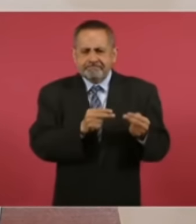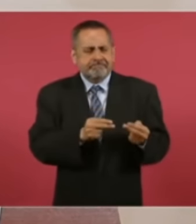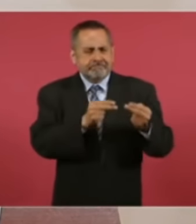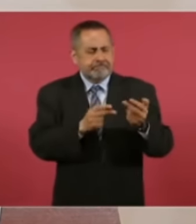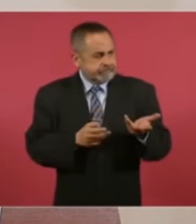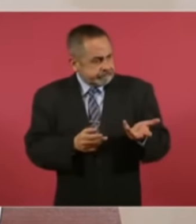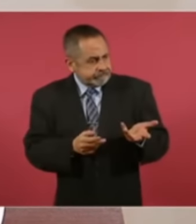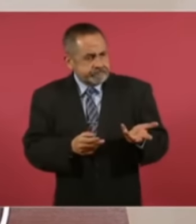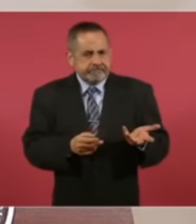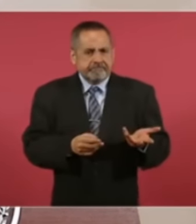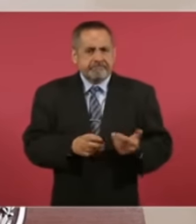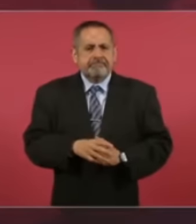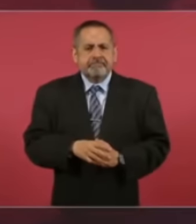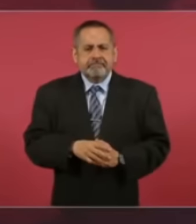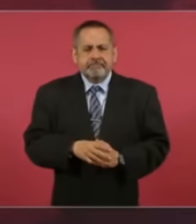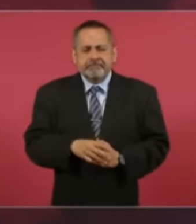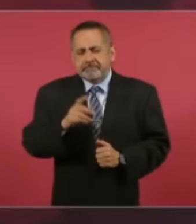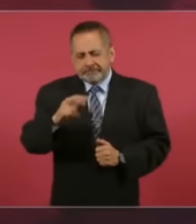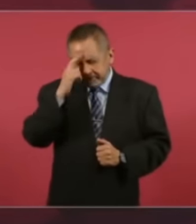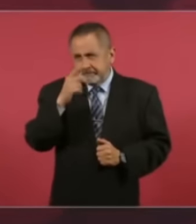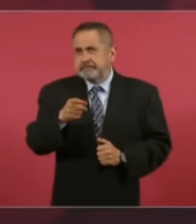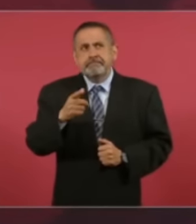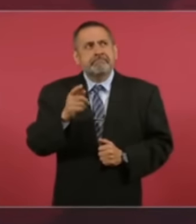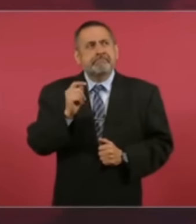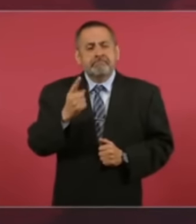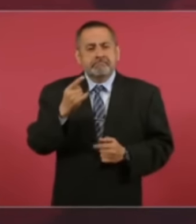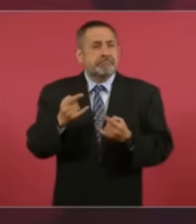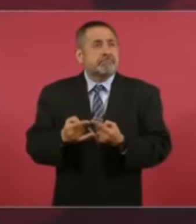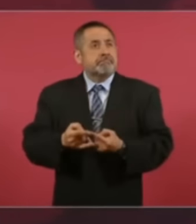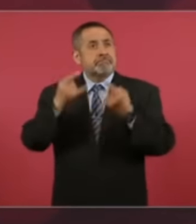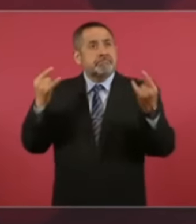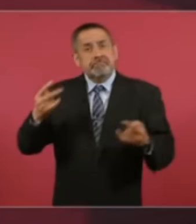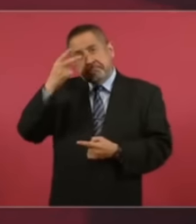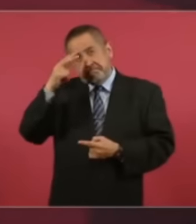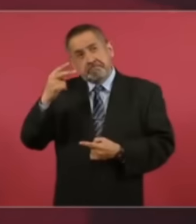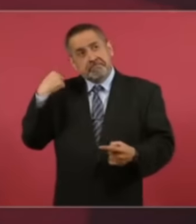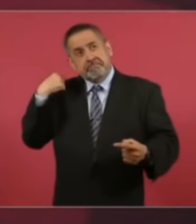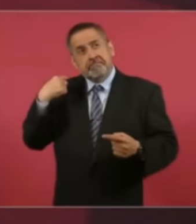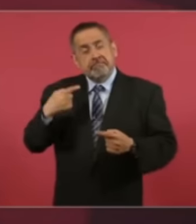que solo tenía como antecedente en la historia